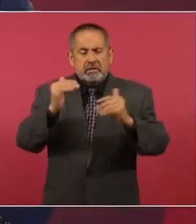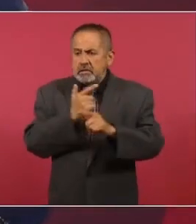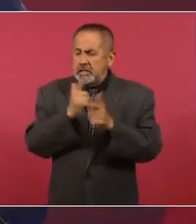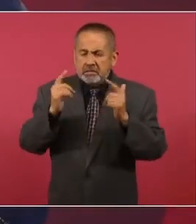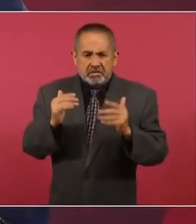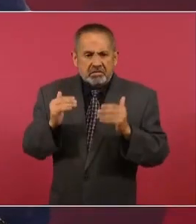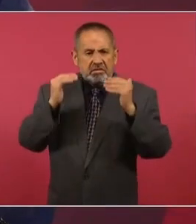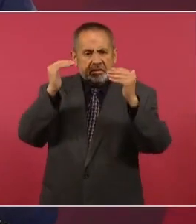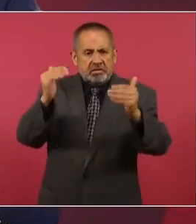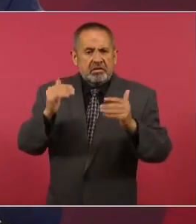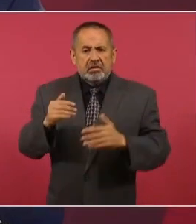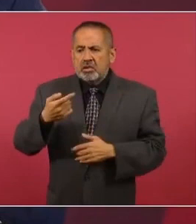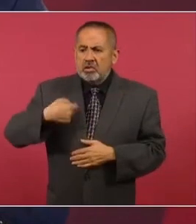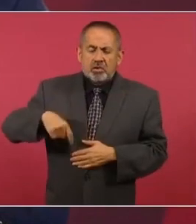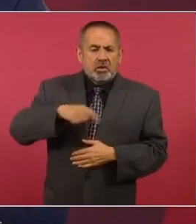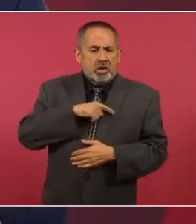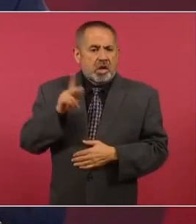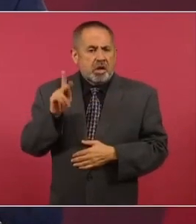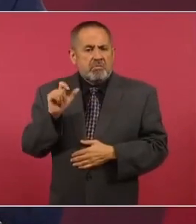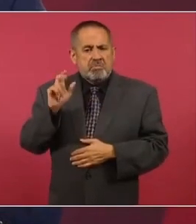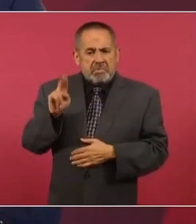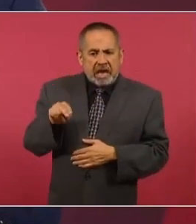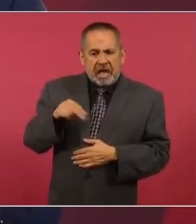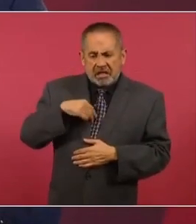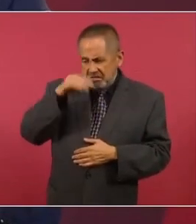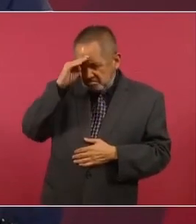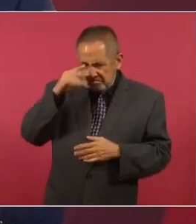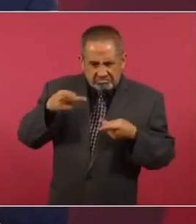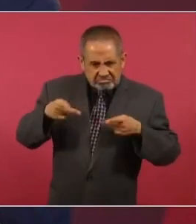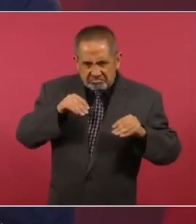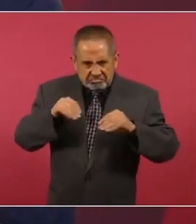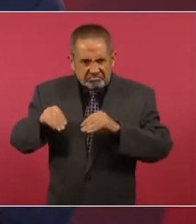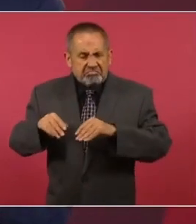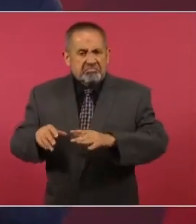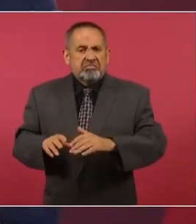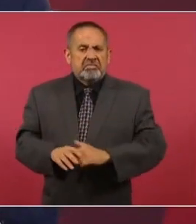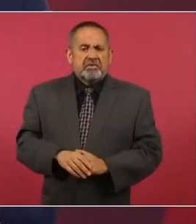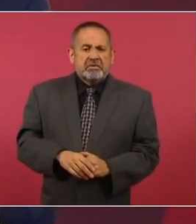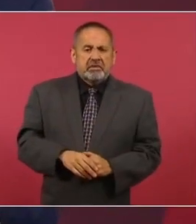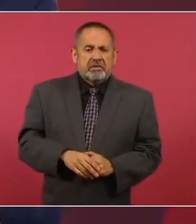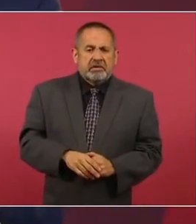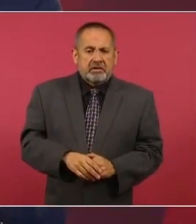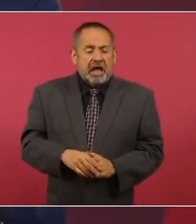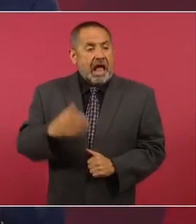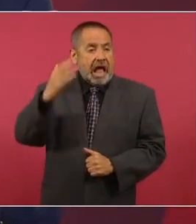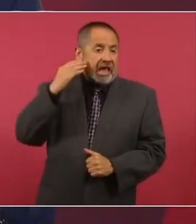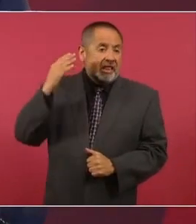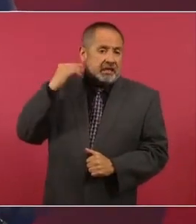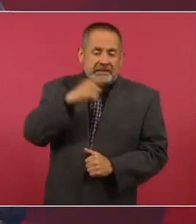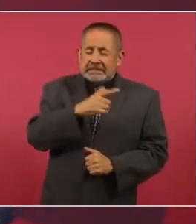libres, soberanos, tenemos nuestra estrategia. Antes, y ese fue el error